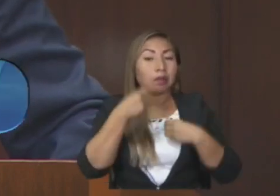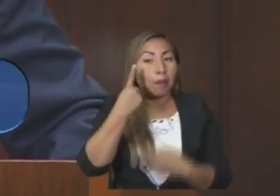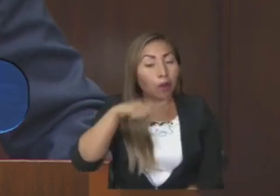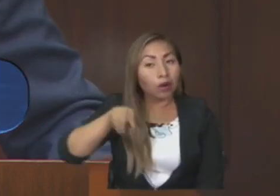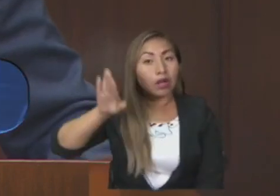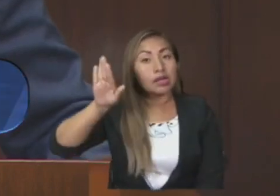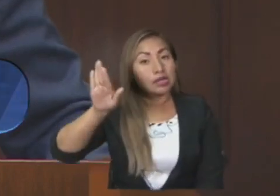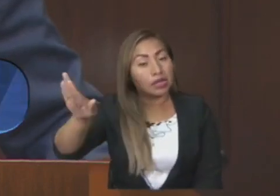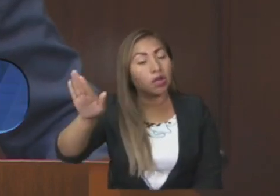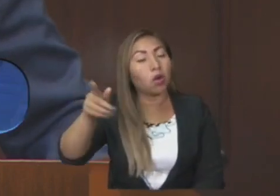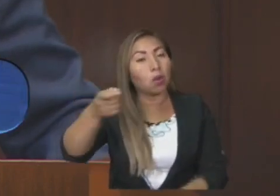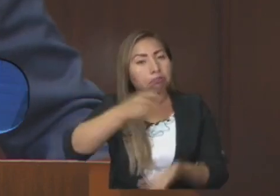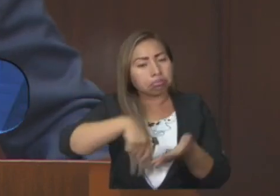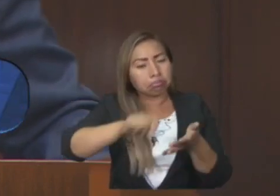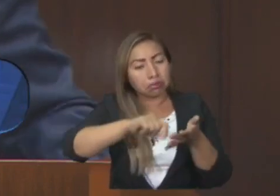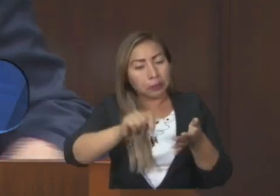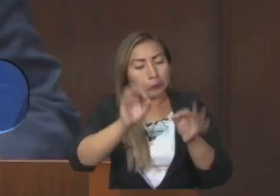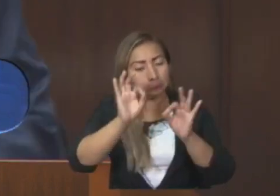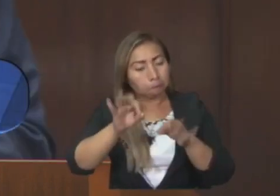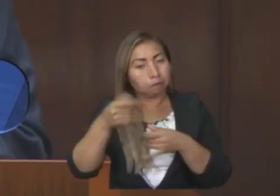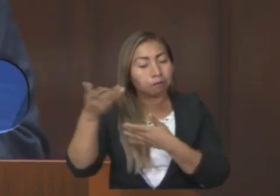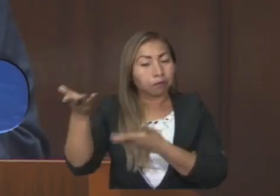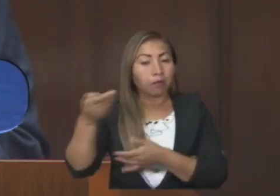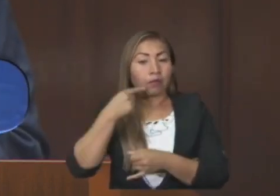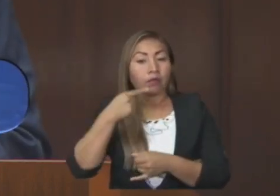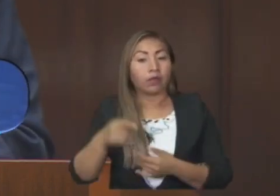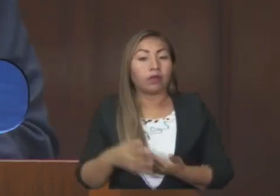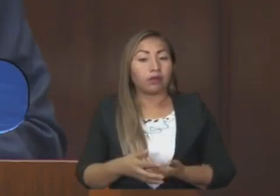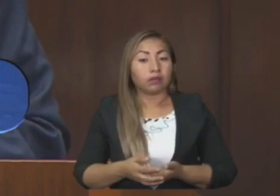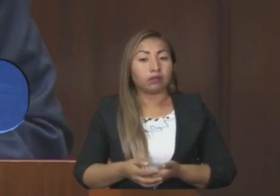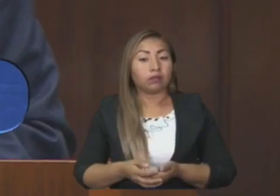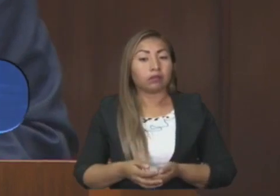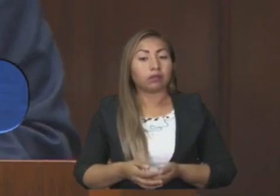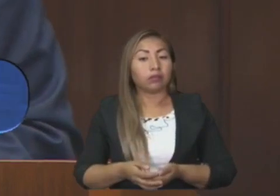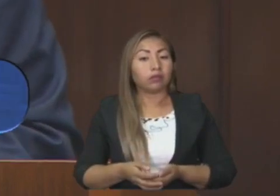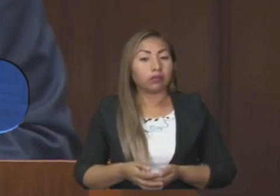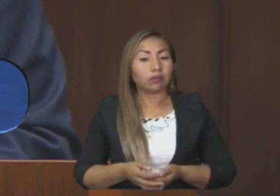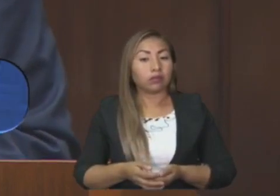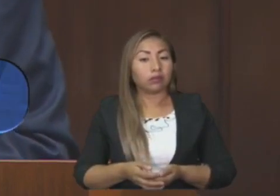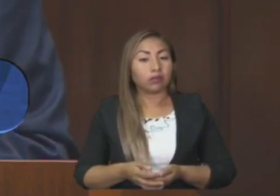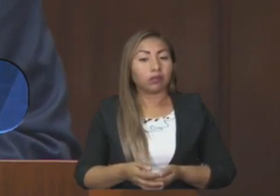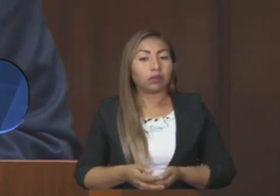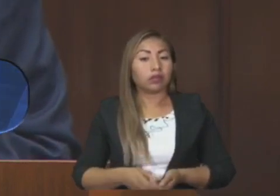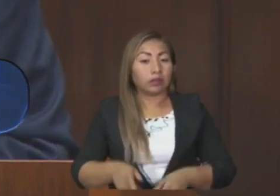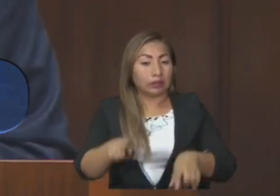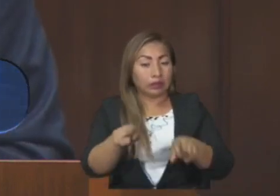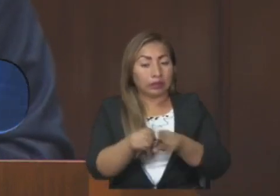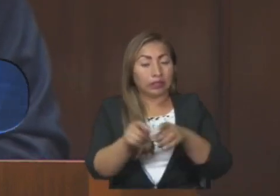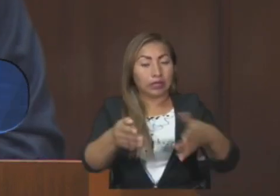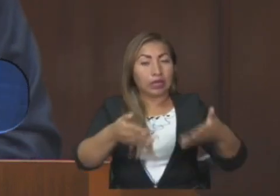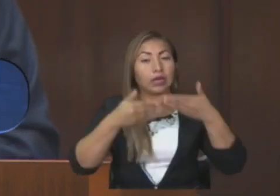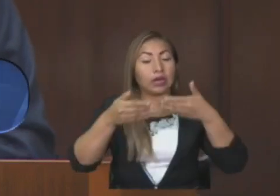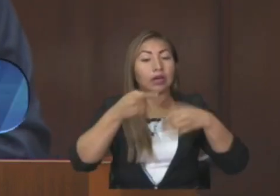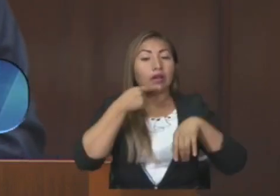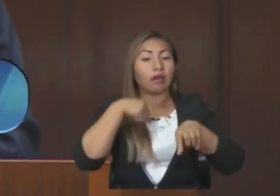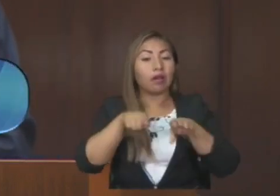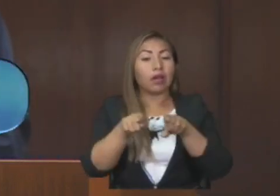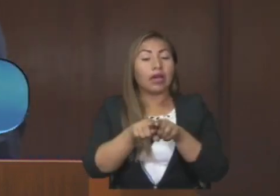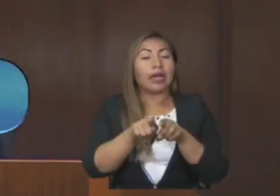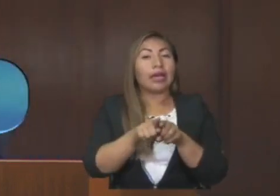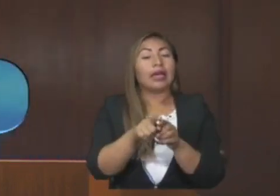por escrito. El status quo no es aceptable para Panamá y la posición y solicitudes de Minera